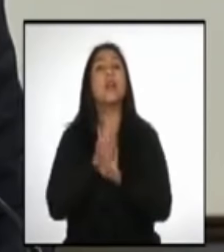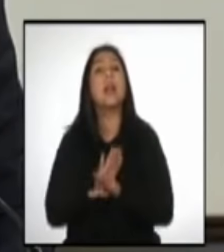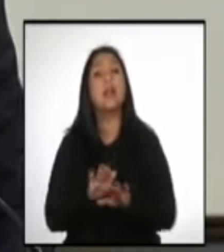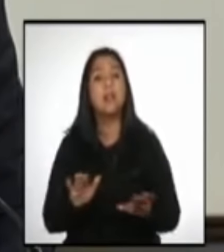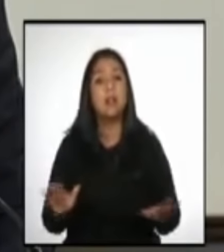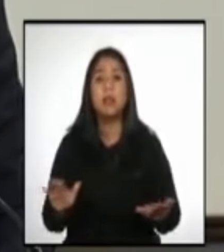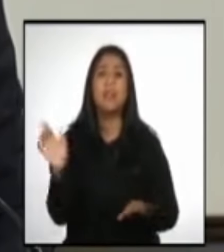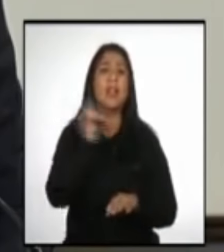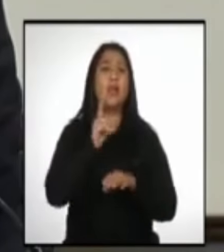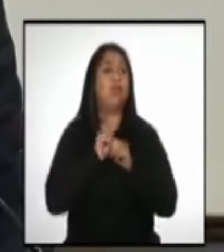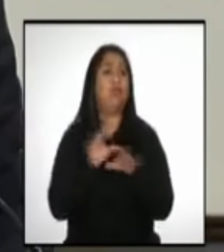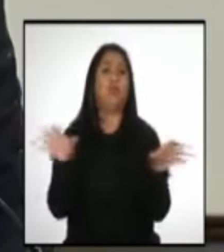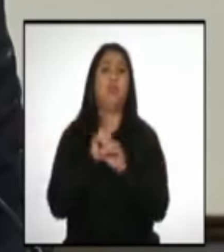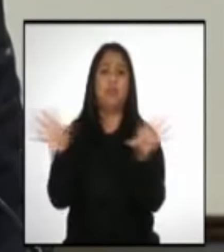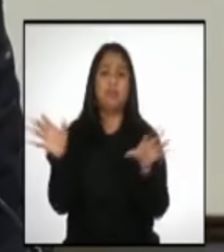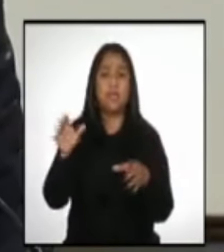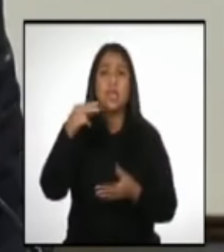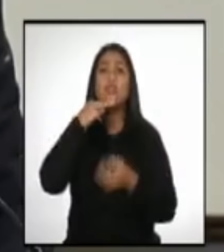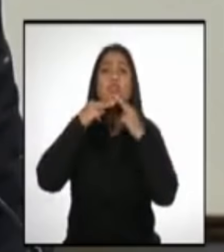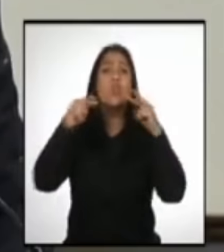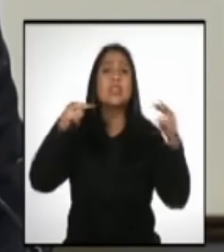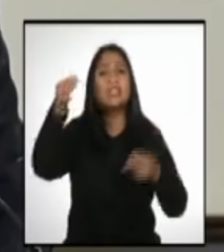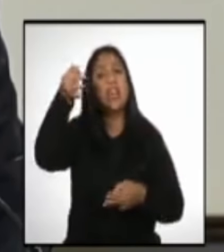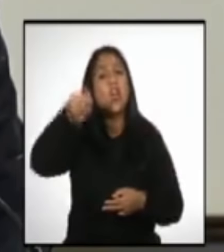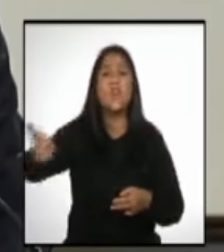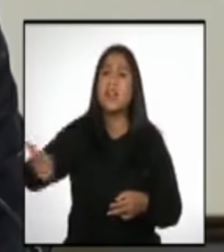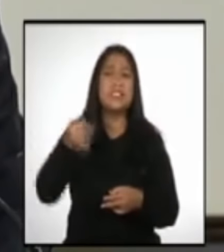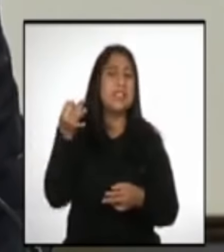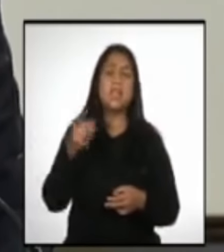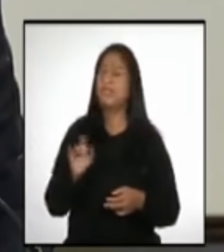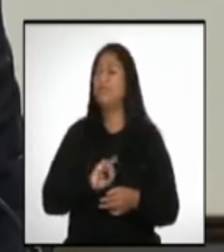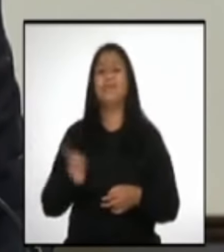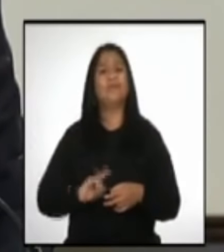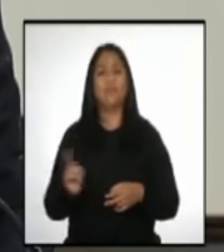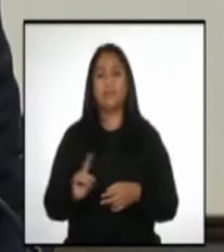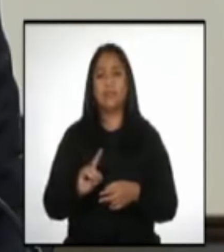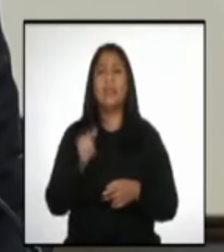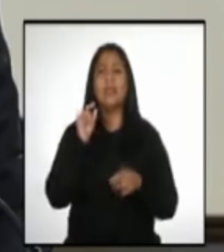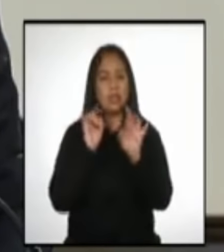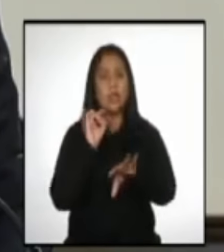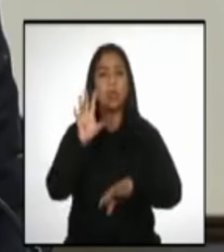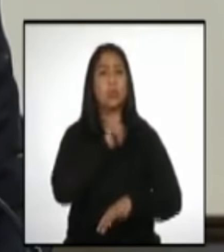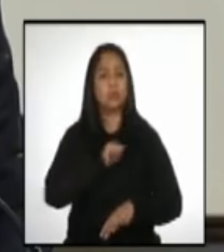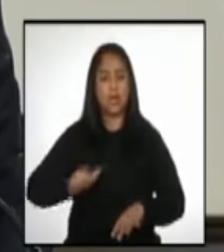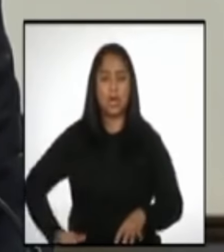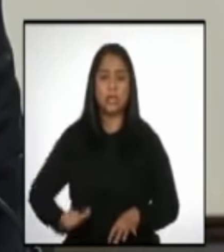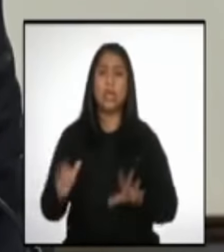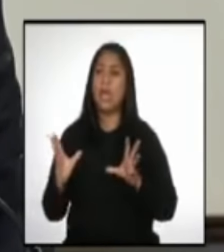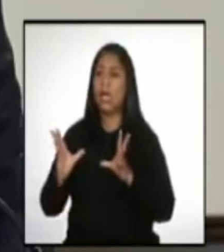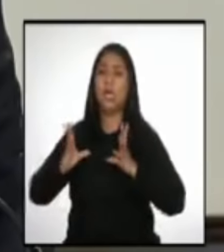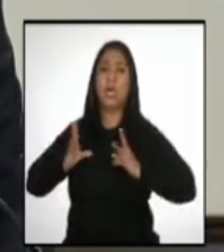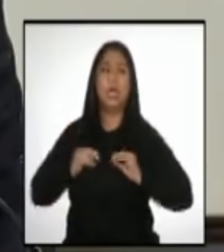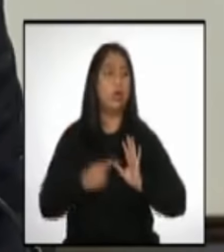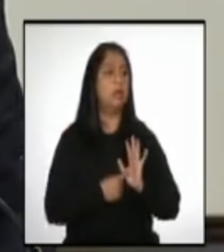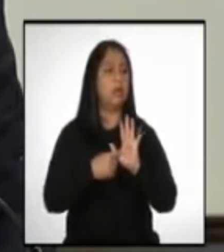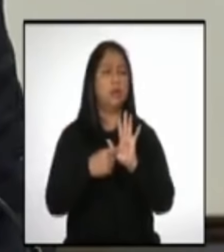no difundan noticias falsas, como el caso ayer de varios alcaldes que asumieron papeles que